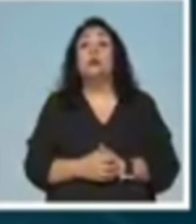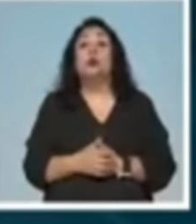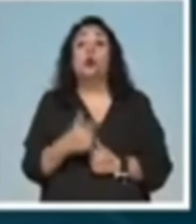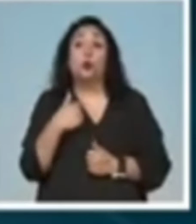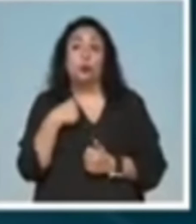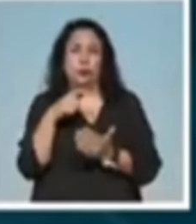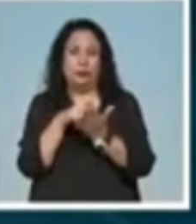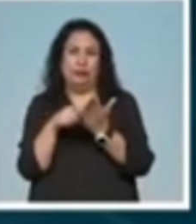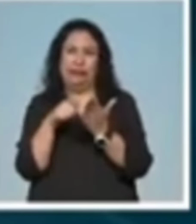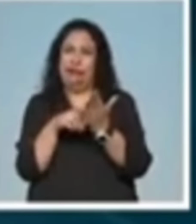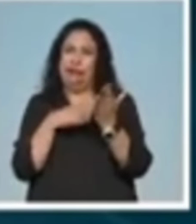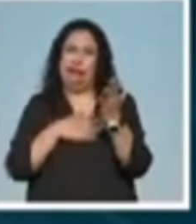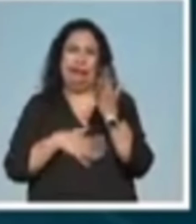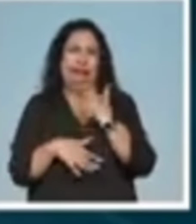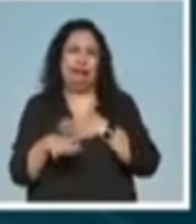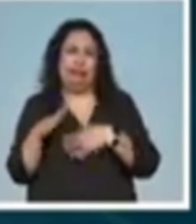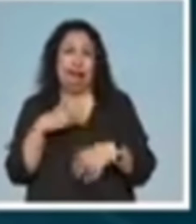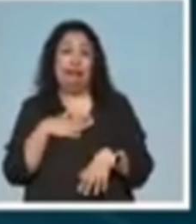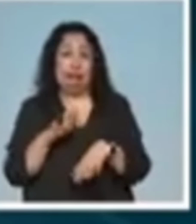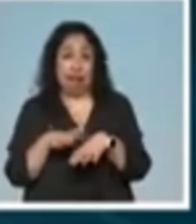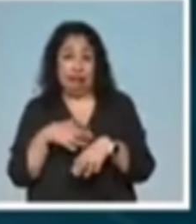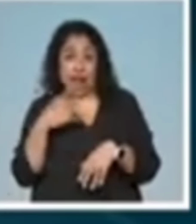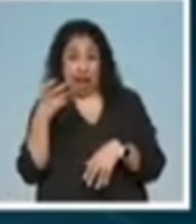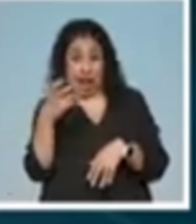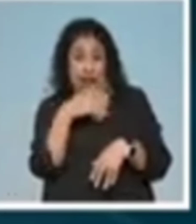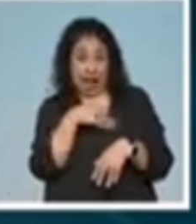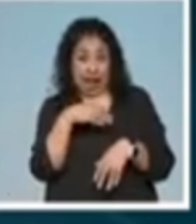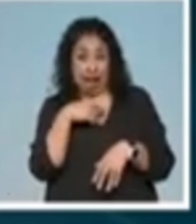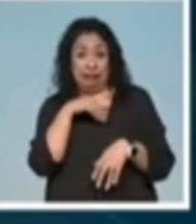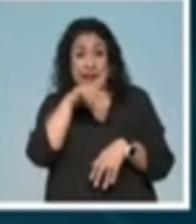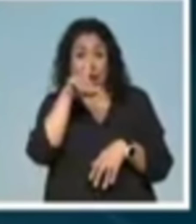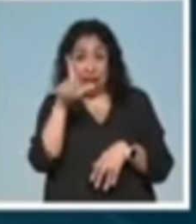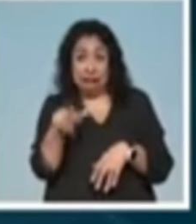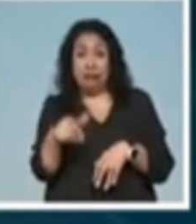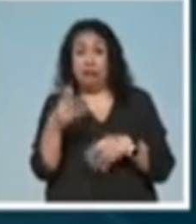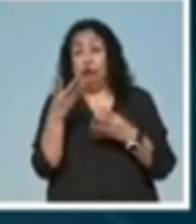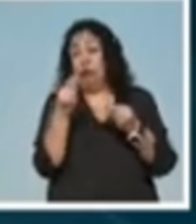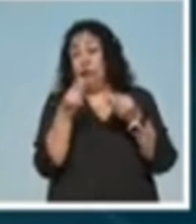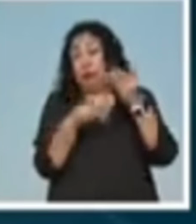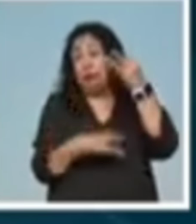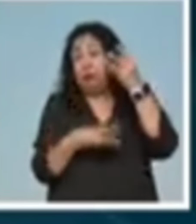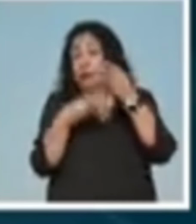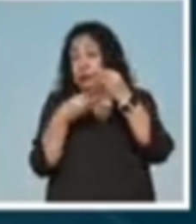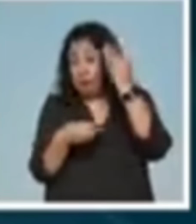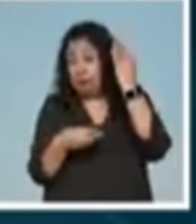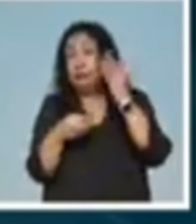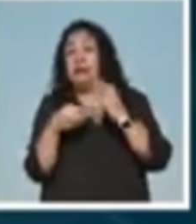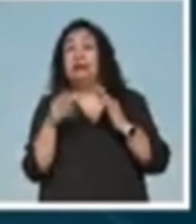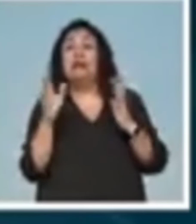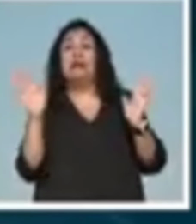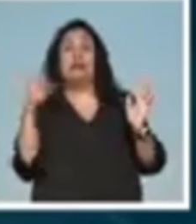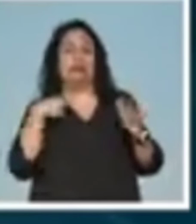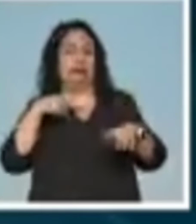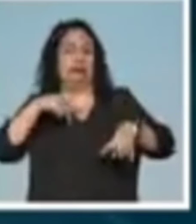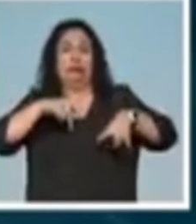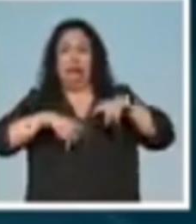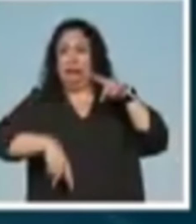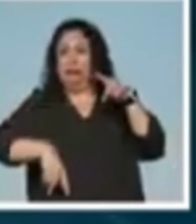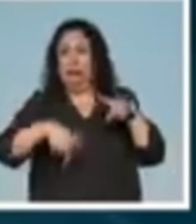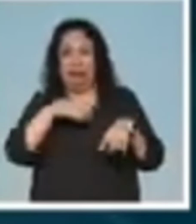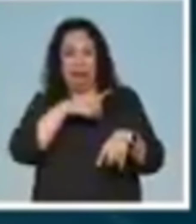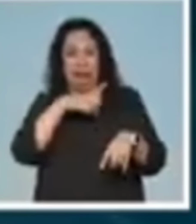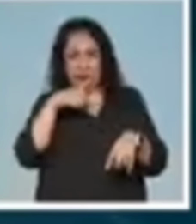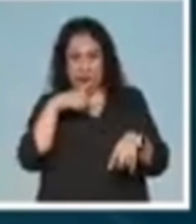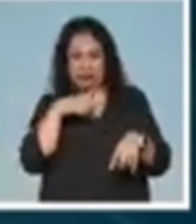Escribir me agota. Es por eso, hija, que después de toda esta vaina, que de una vez por todas debo quitarme de